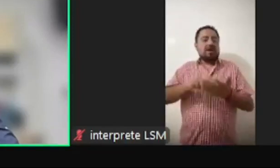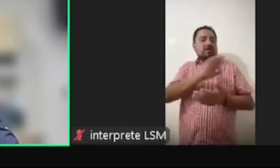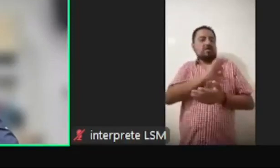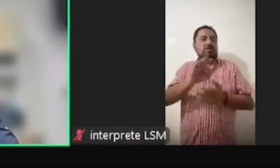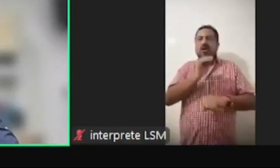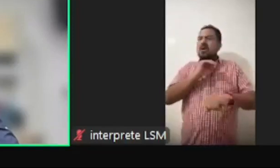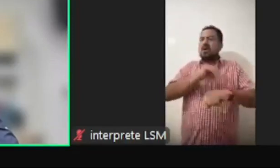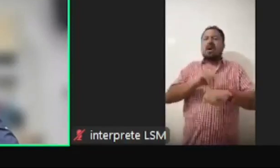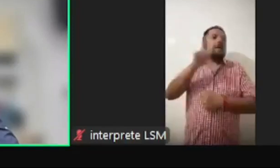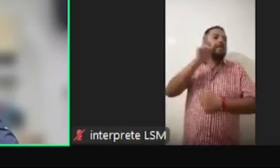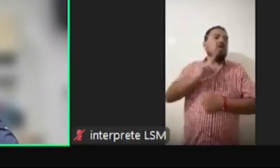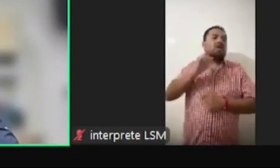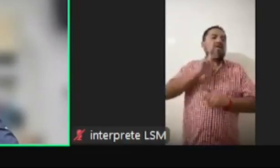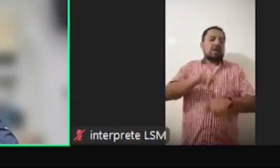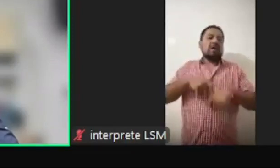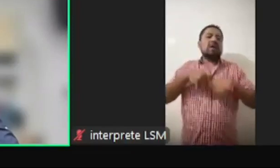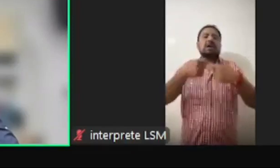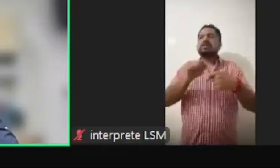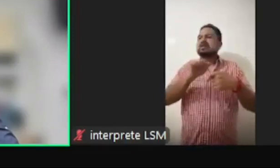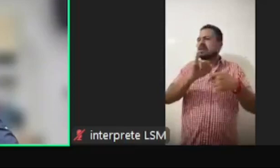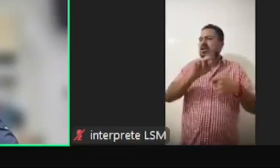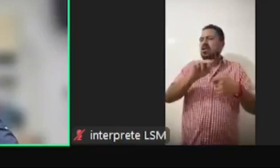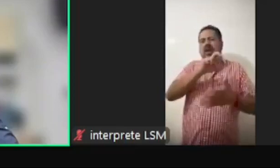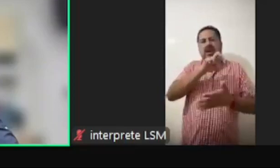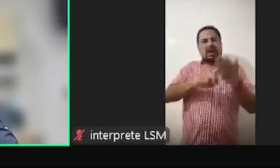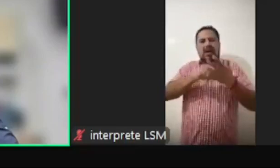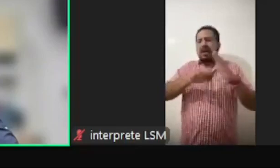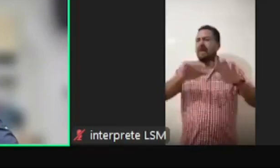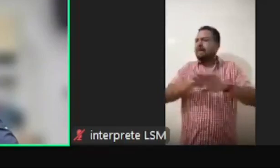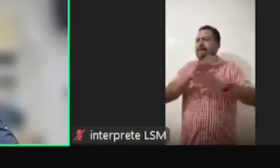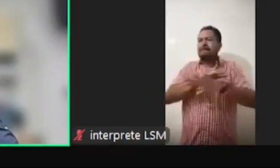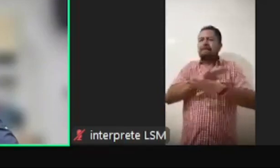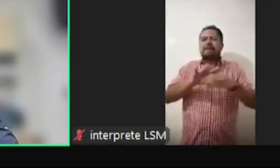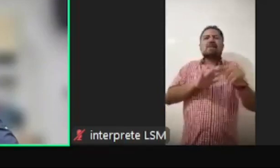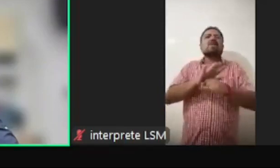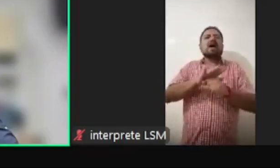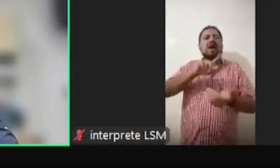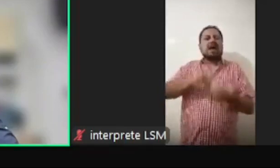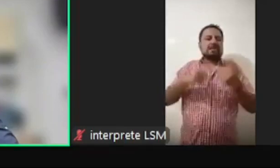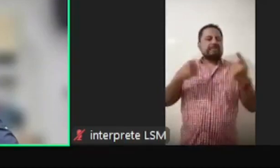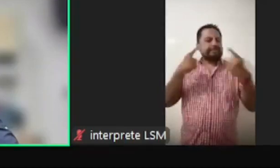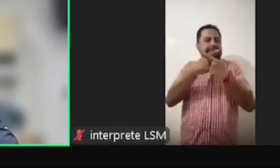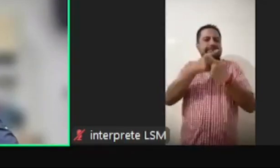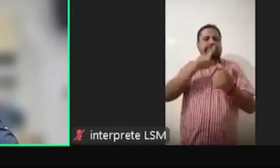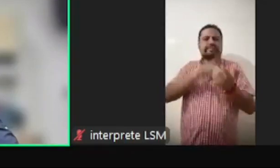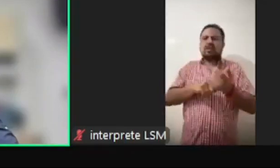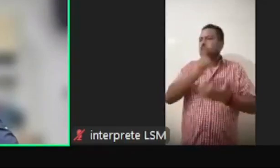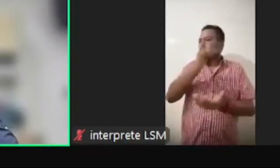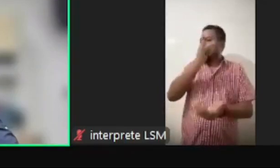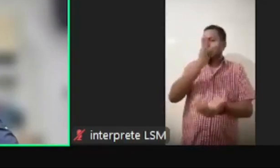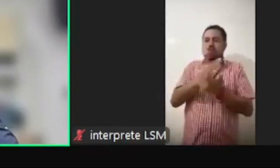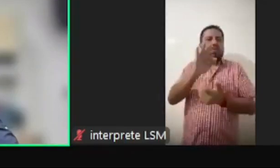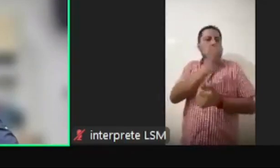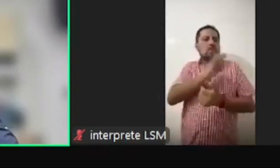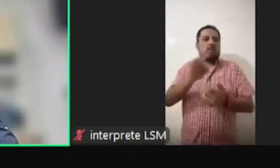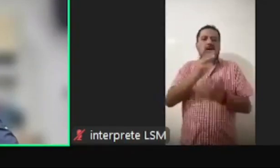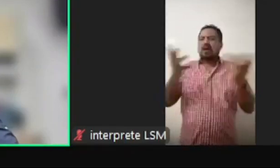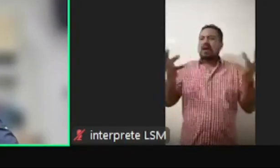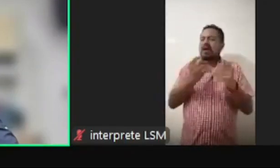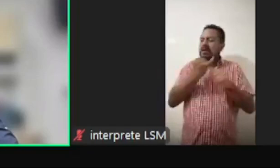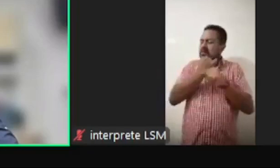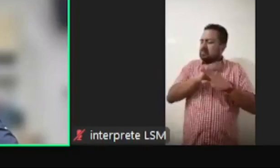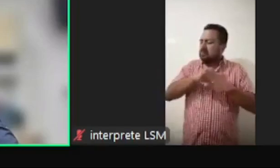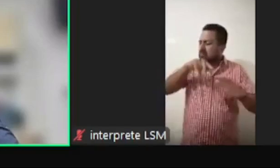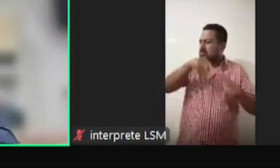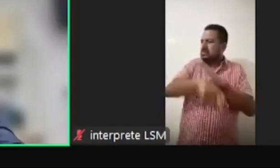pruebas ofrecidas para determinar si se actualizaban o no las irregularidades controvertidas, lo que únicamente podía realizar estudiando el fondo del